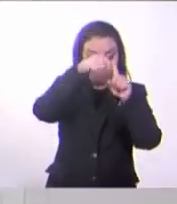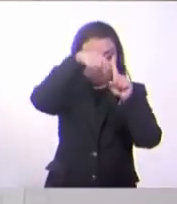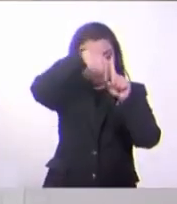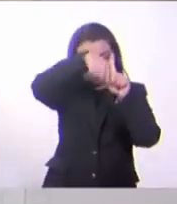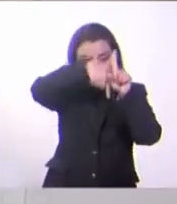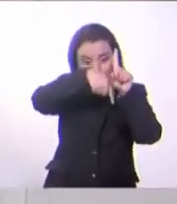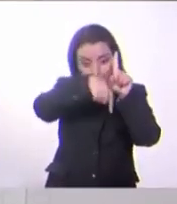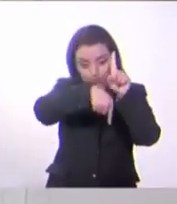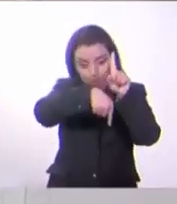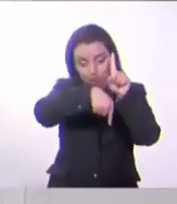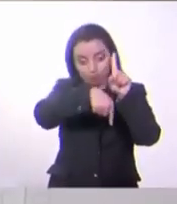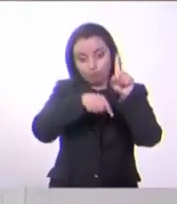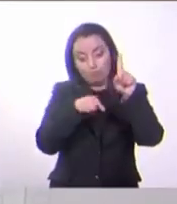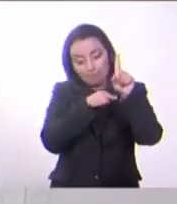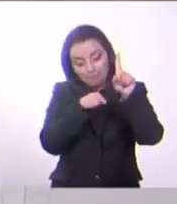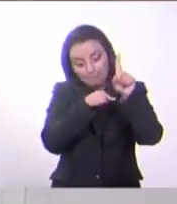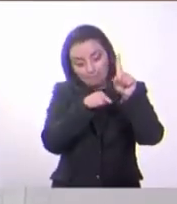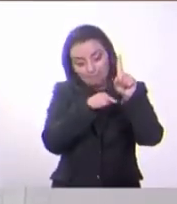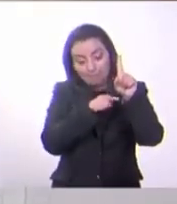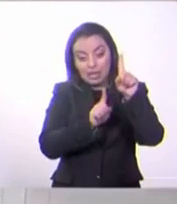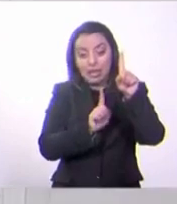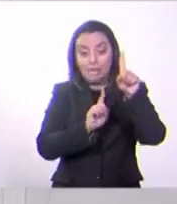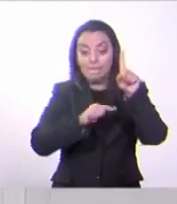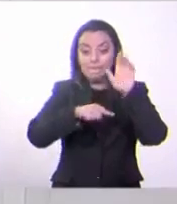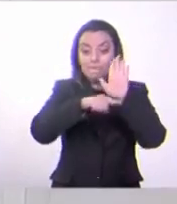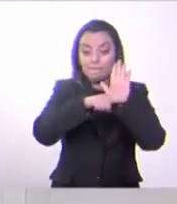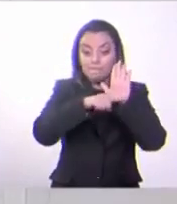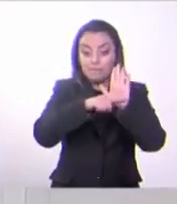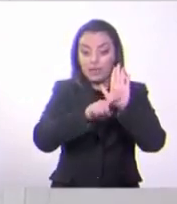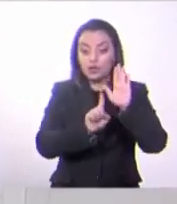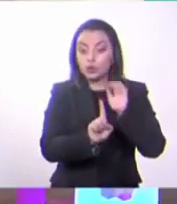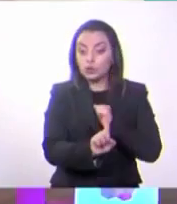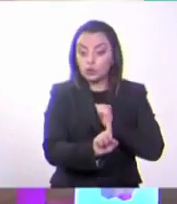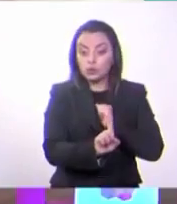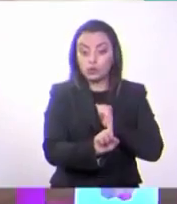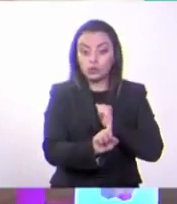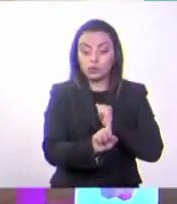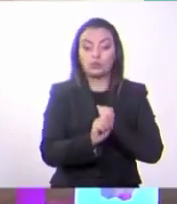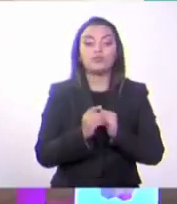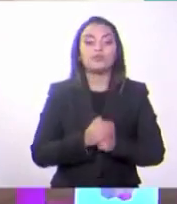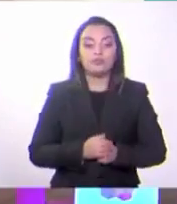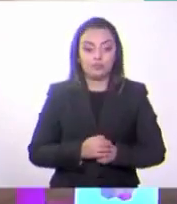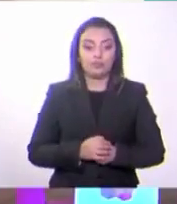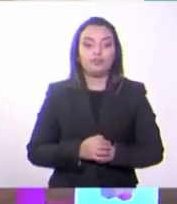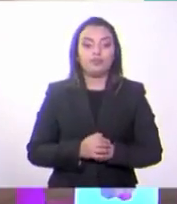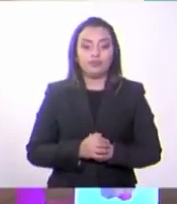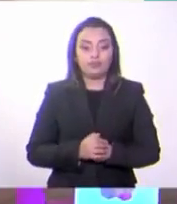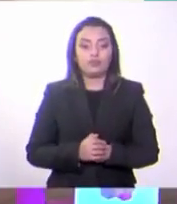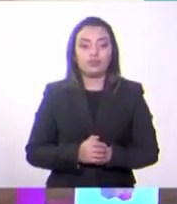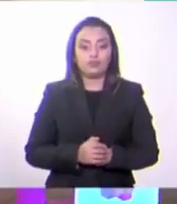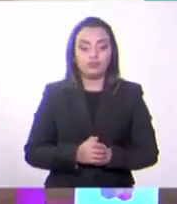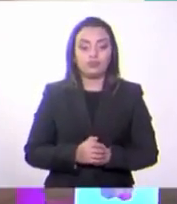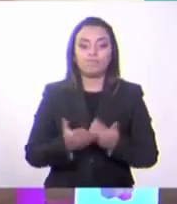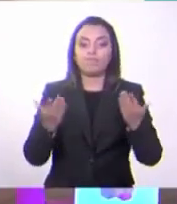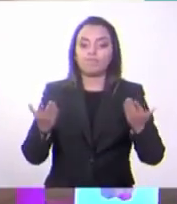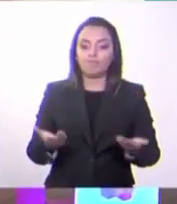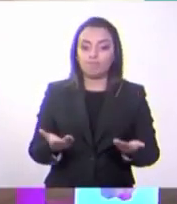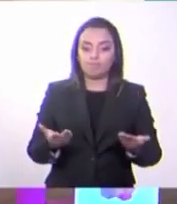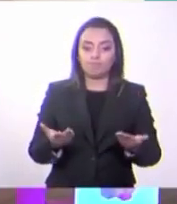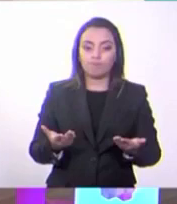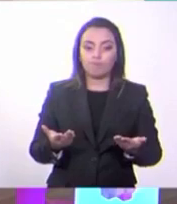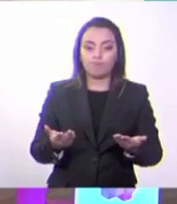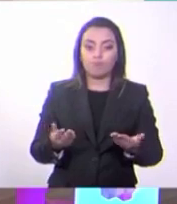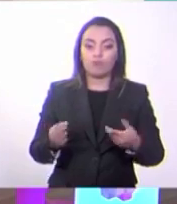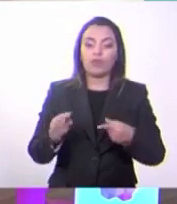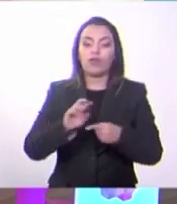vemos. Menos 2, menos 1. Sí. Ahora, si tomas esta función, la función que tenemos